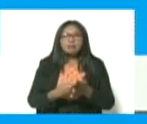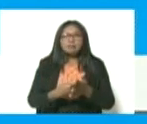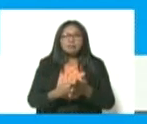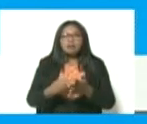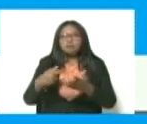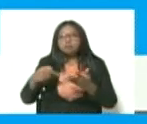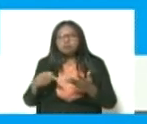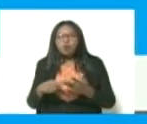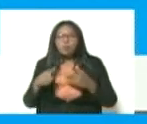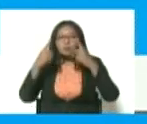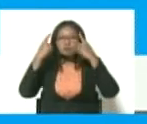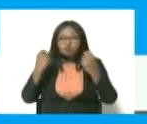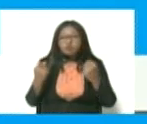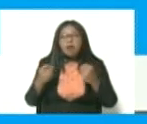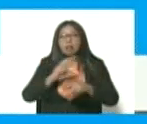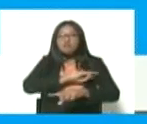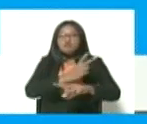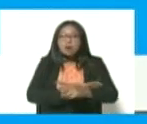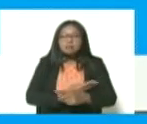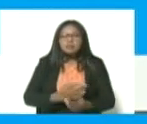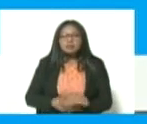profesional, fuerte, severo.